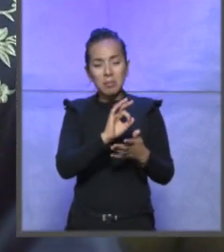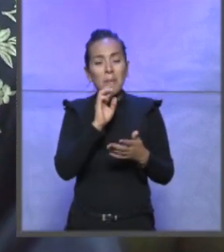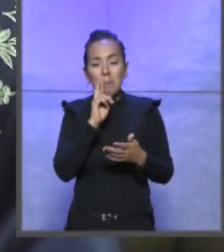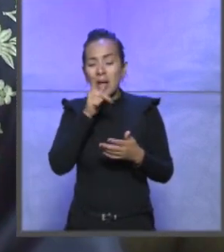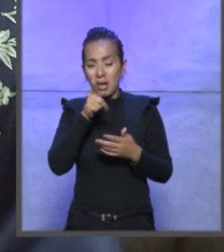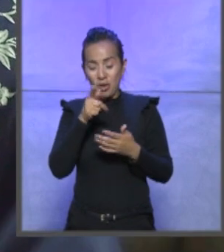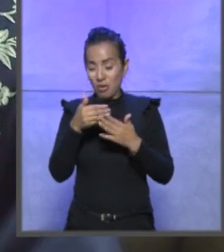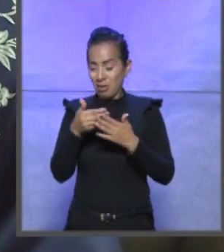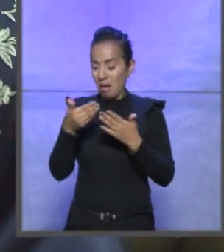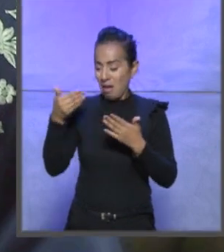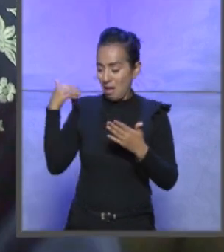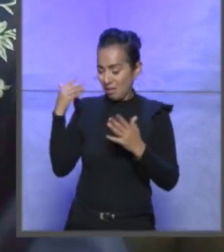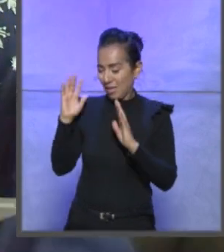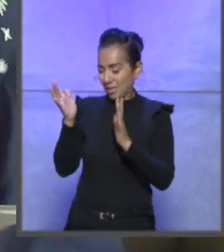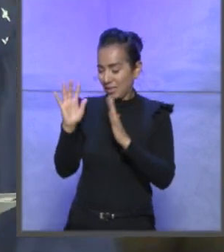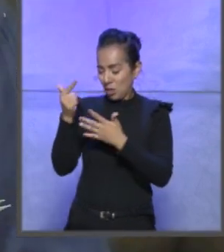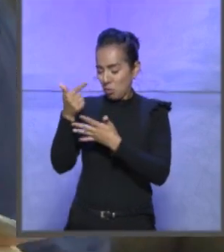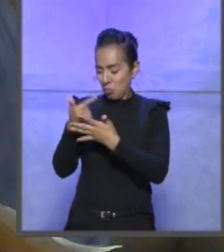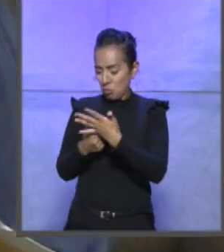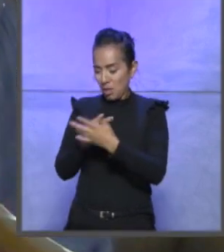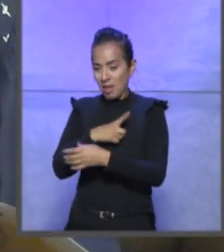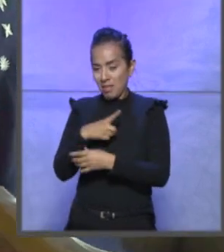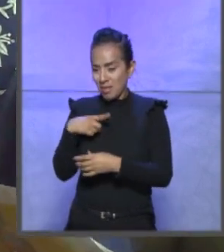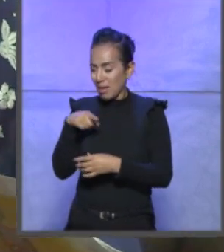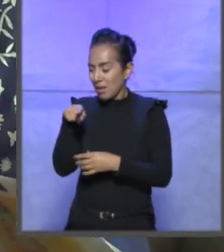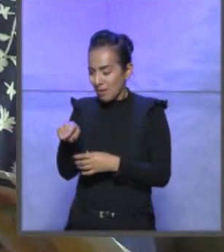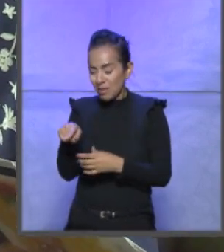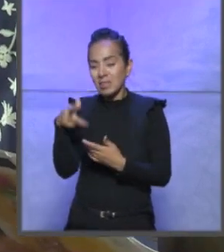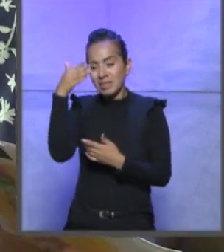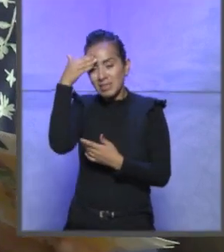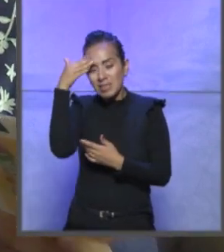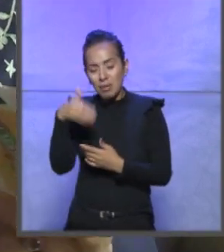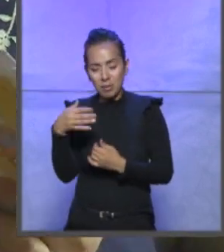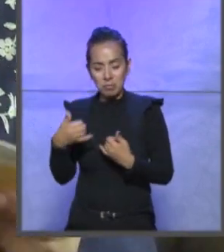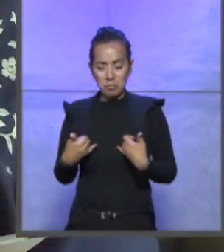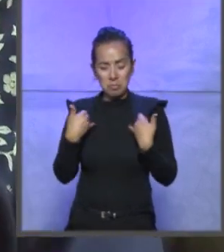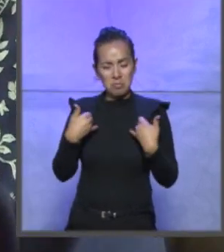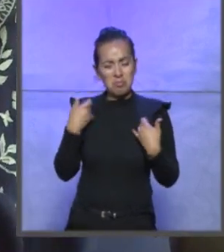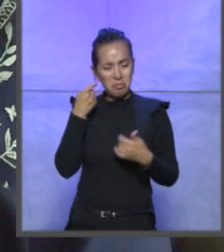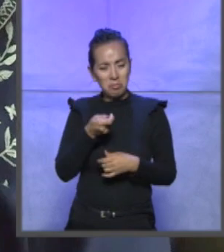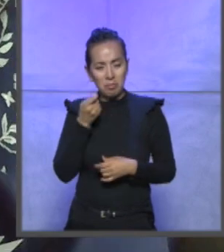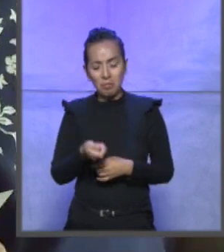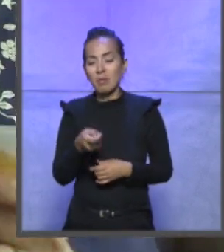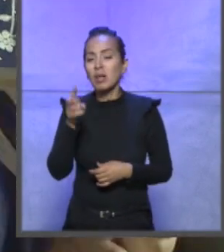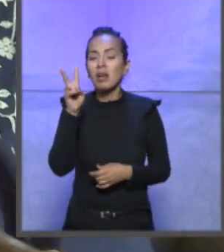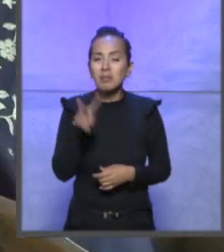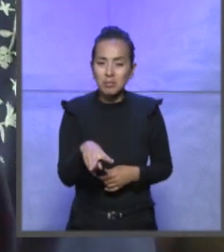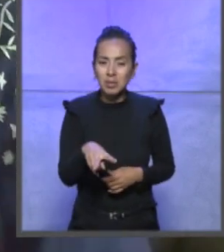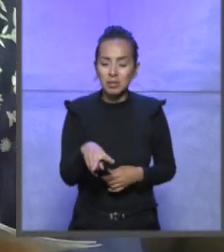estaban mencionando, y la agenda la tienen que impulsar los jóvenes. Sí es cierto,